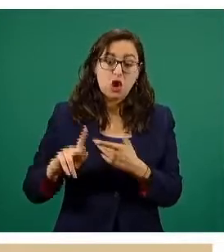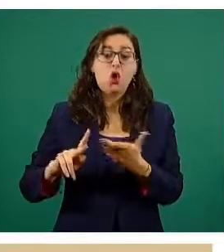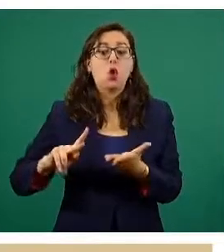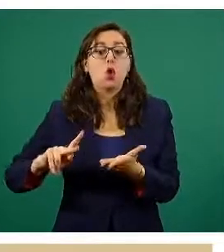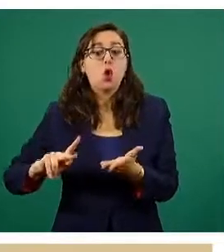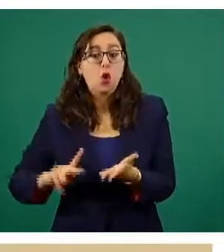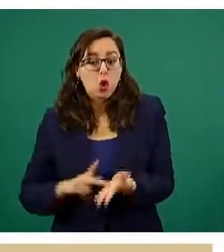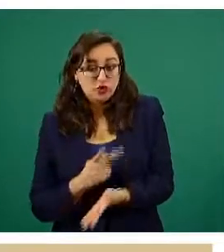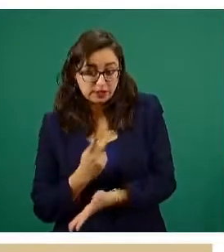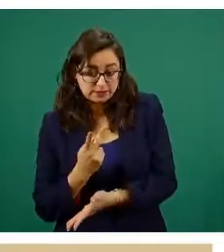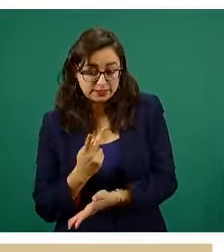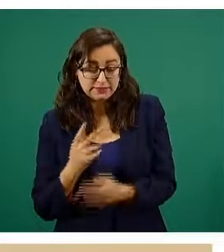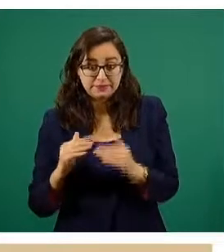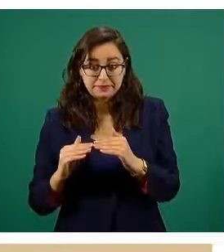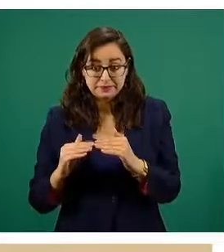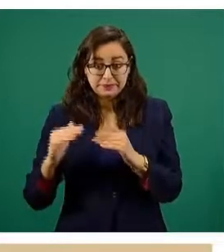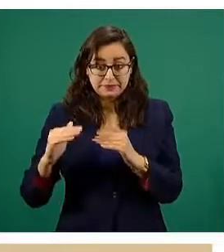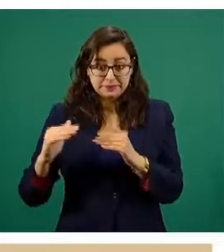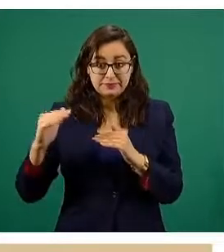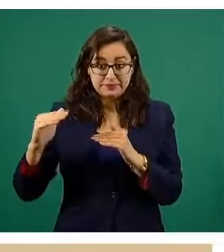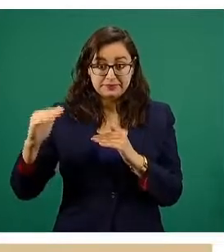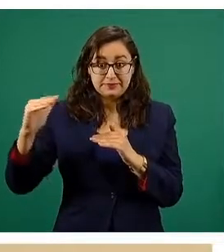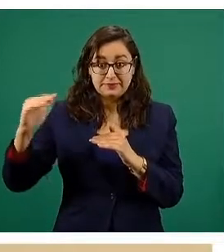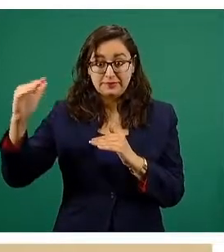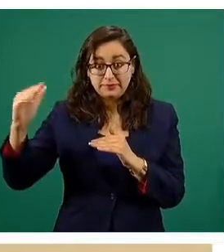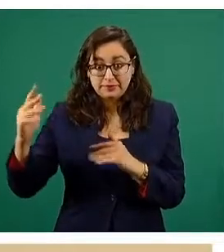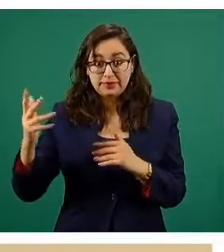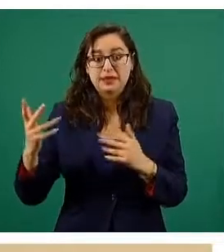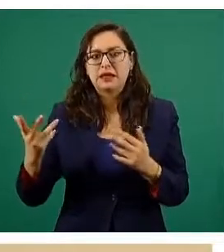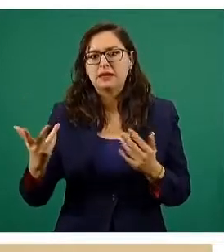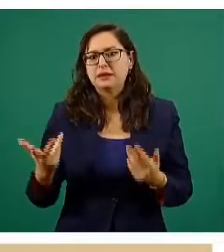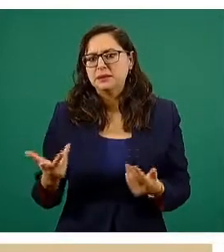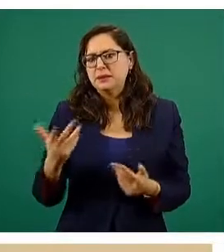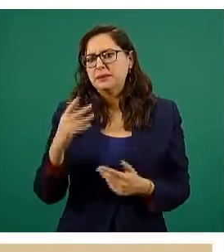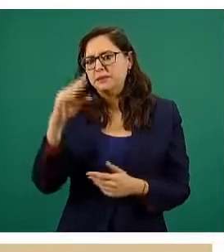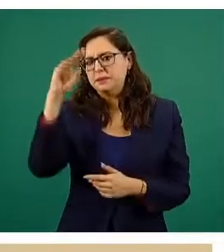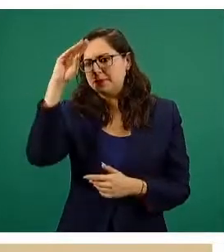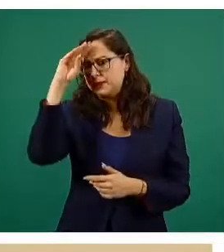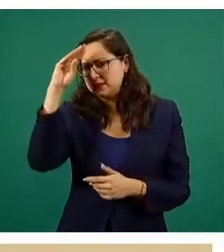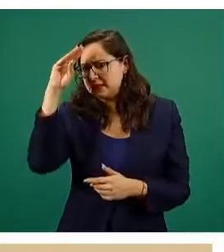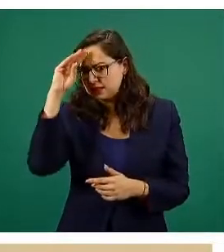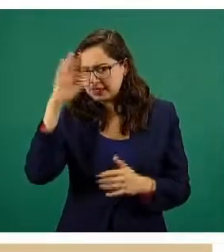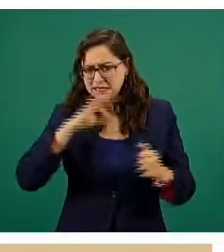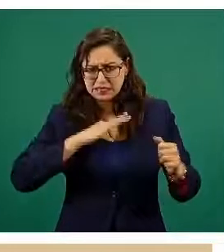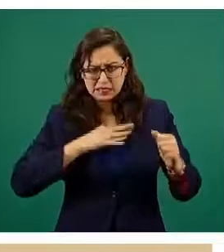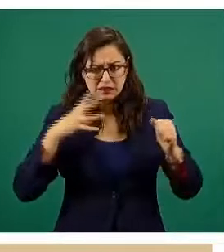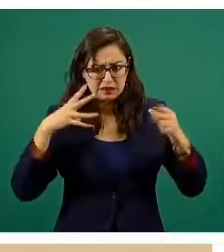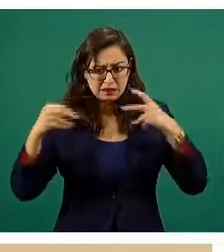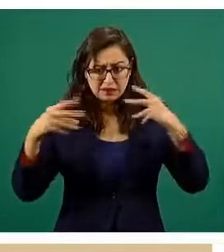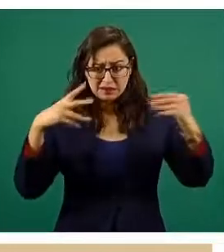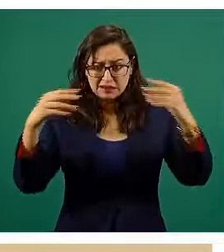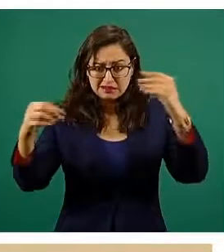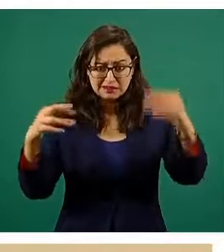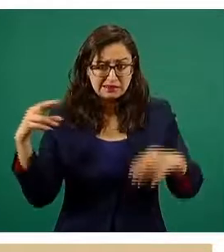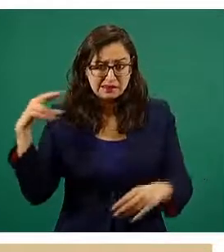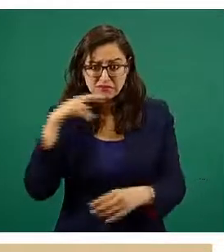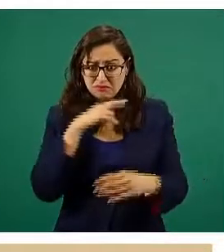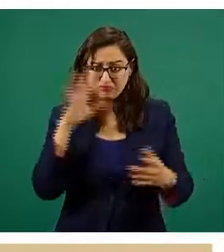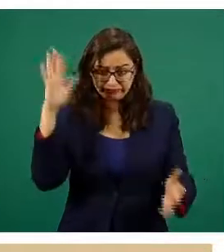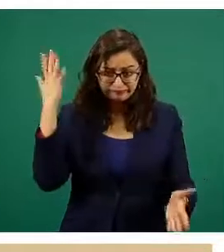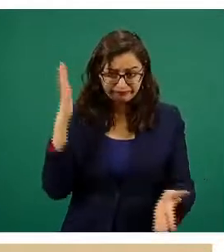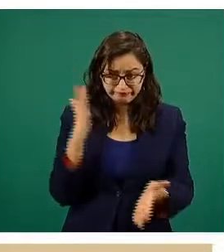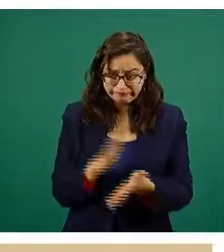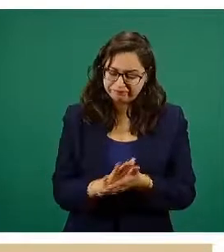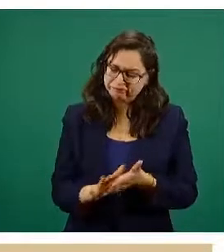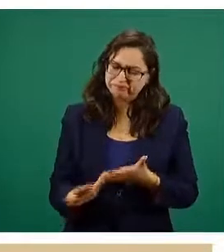hay ninguna razón técnica para requerir que haya una extinción completa de la epidemia antes de hablar de un rebrote. Un rebrote